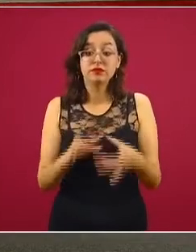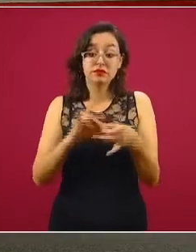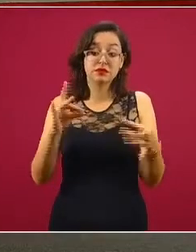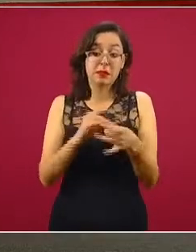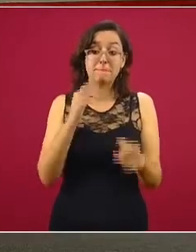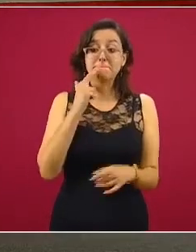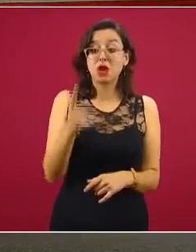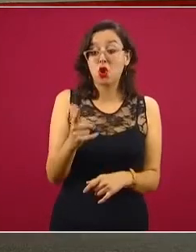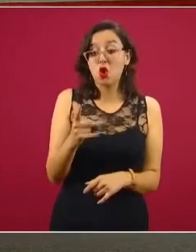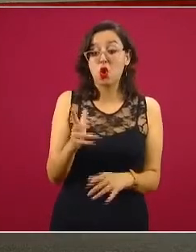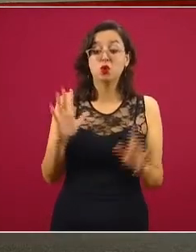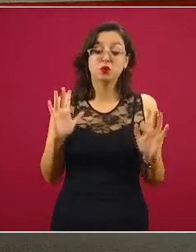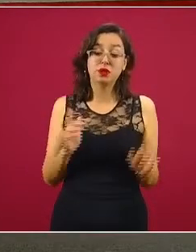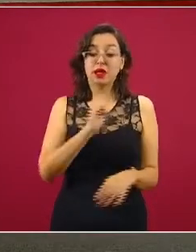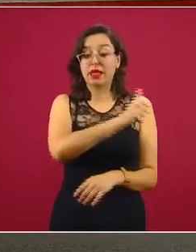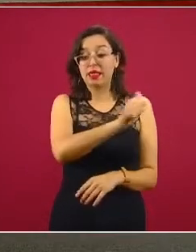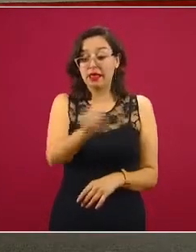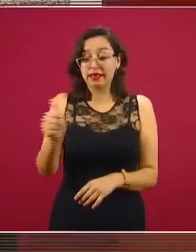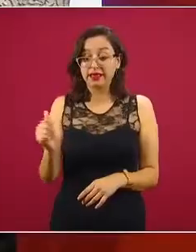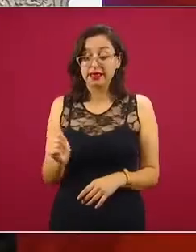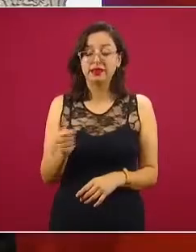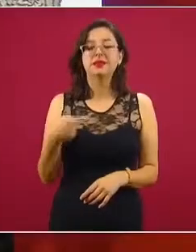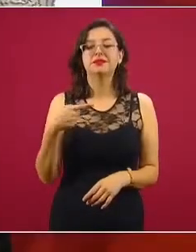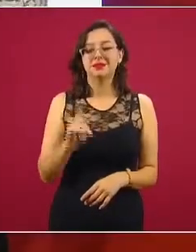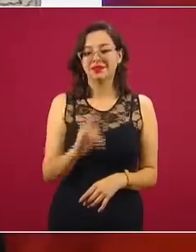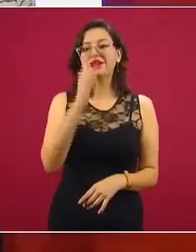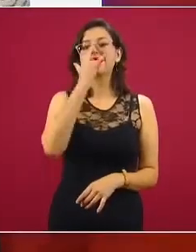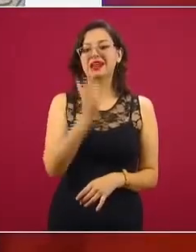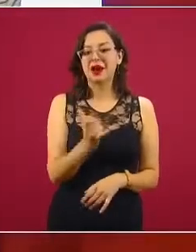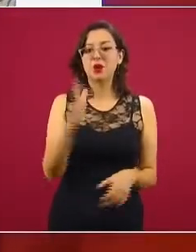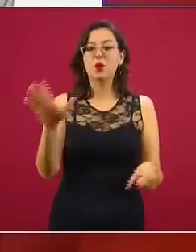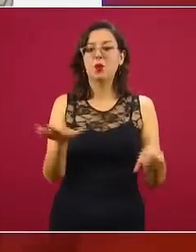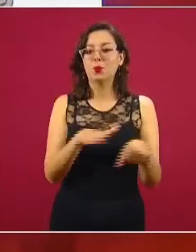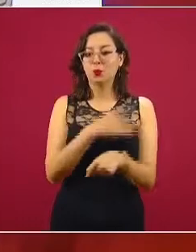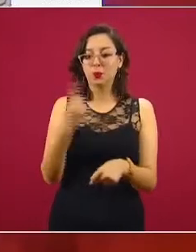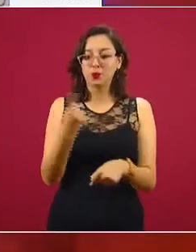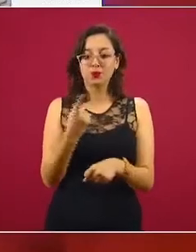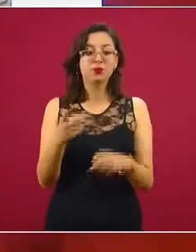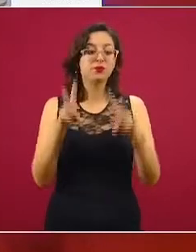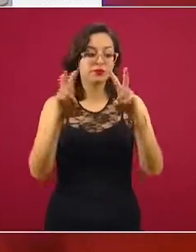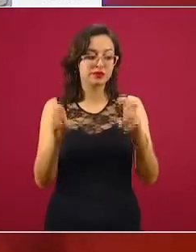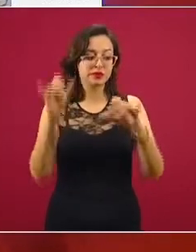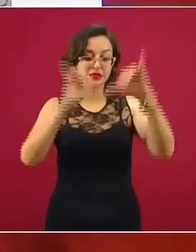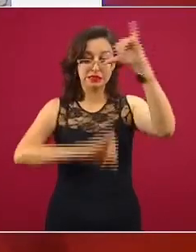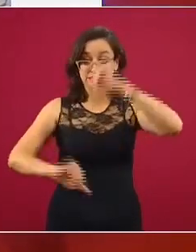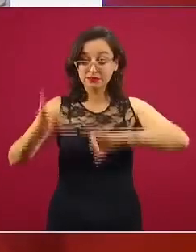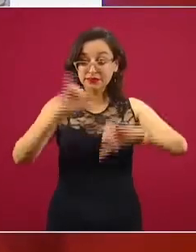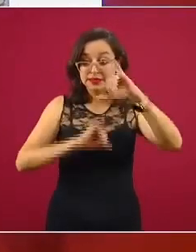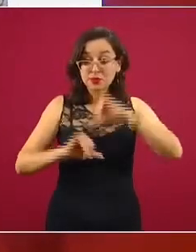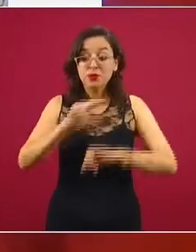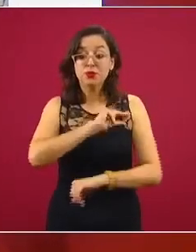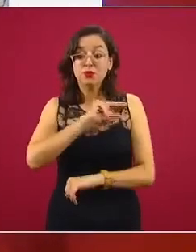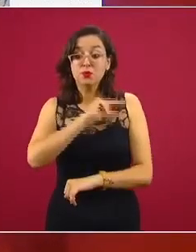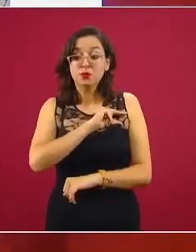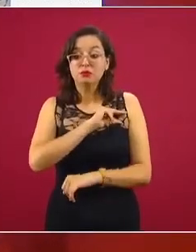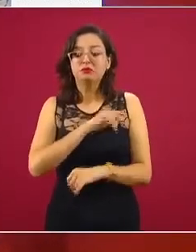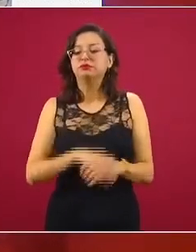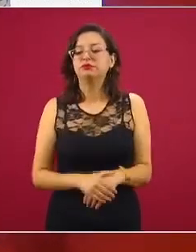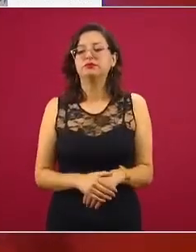explicación de la realidad. Pero me llama la atención porque con esto del laboratorio, desde los primeros días de